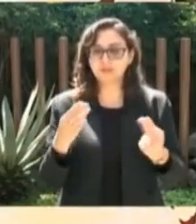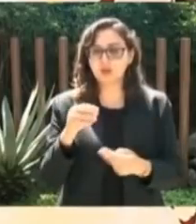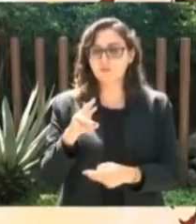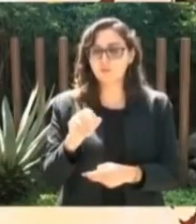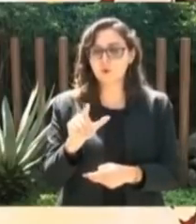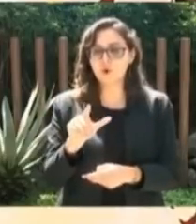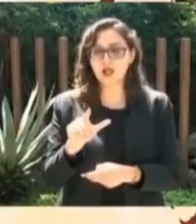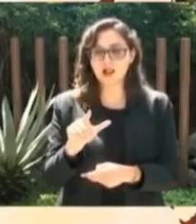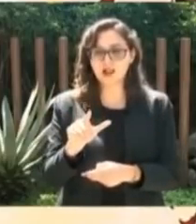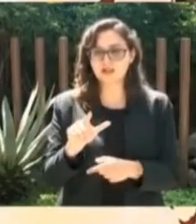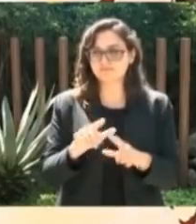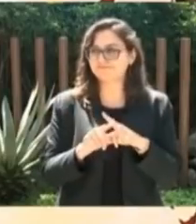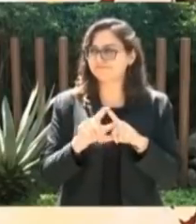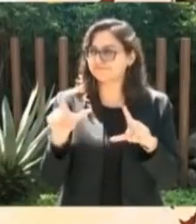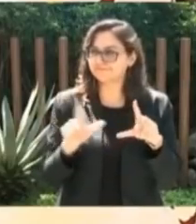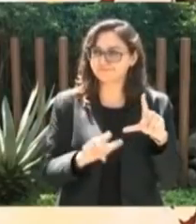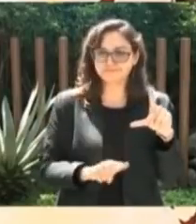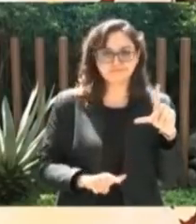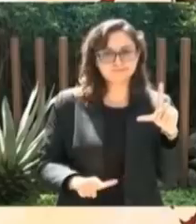Necesitamos moralizar al país.